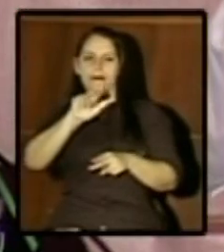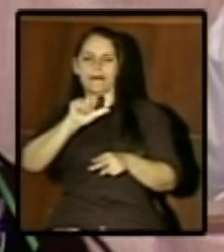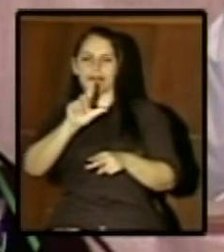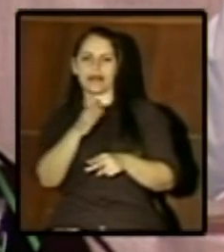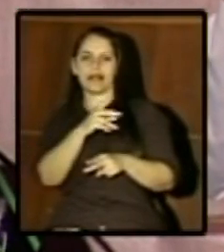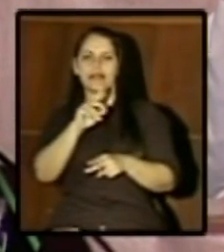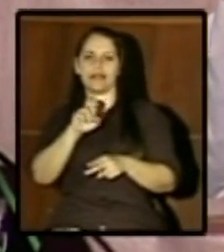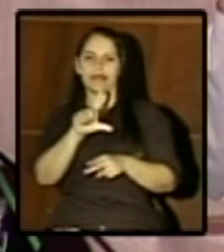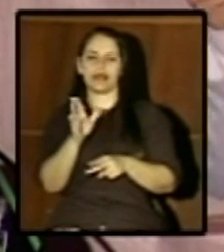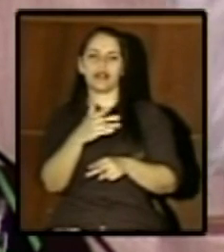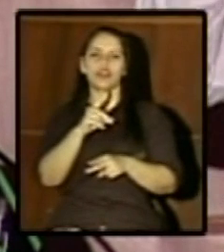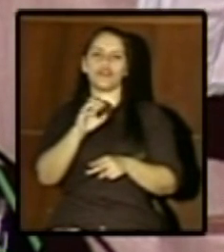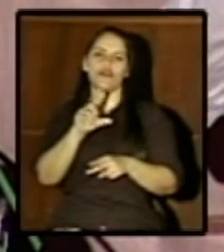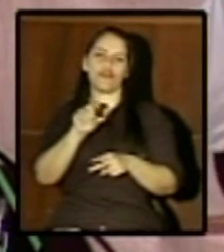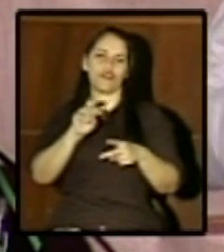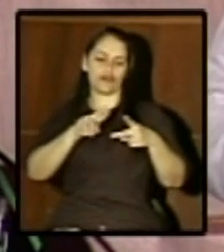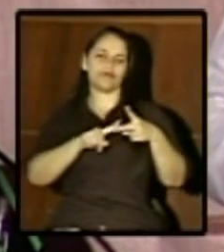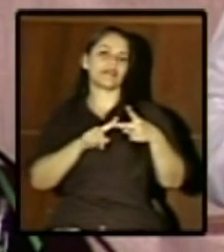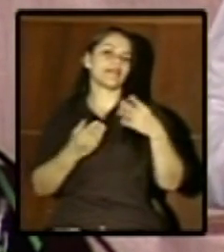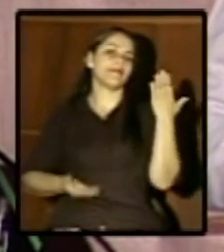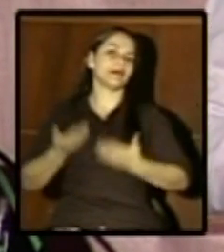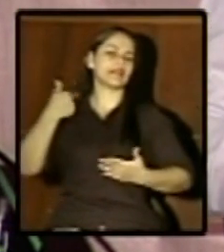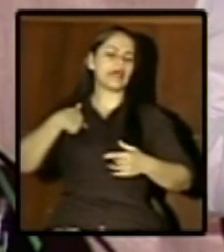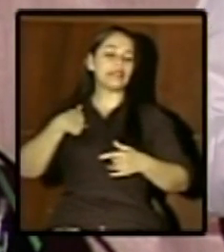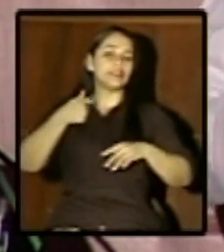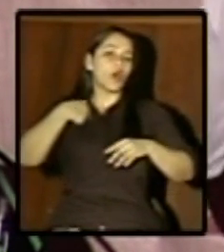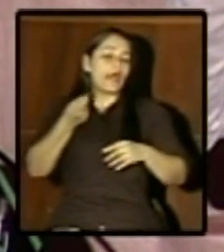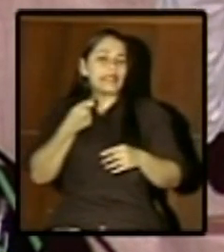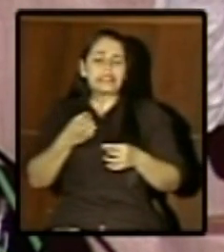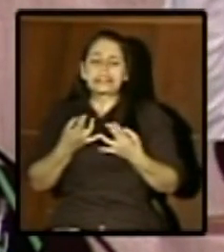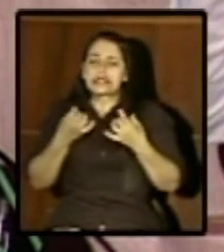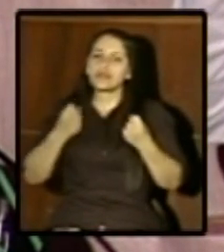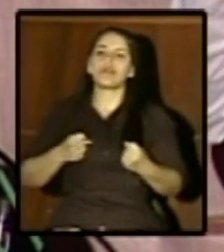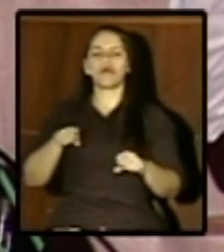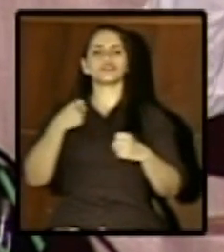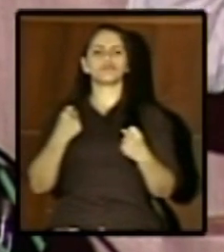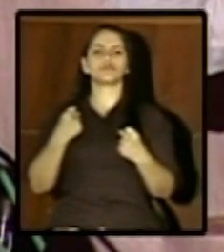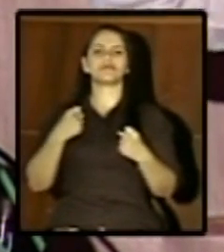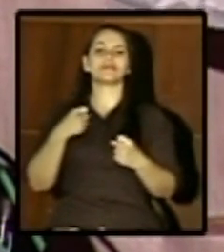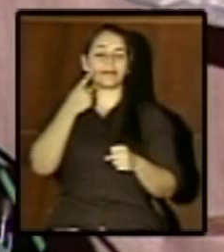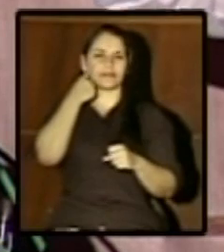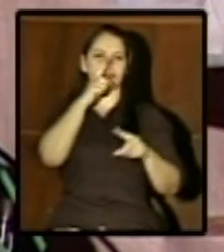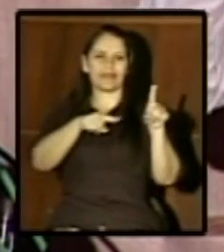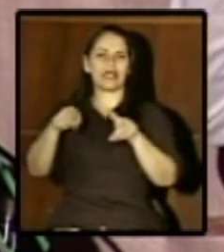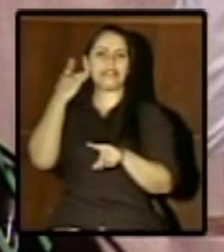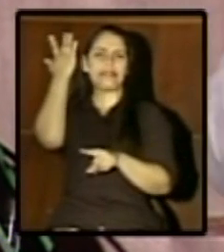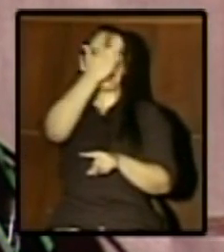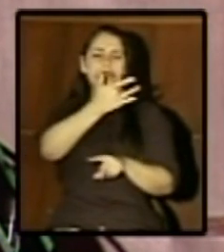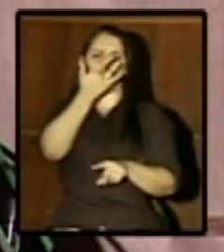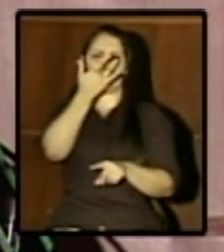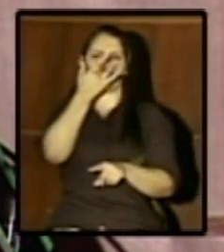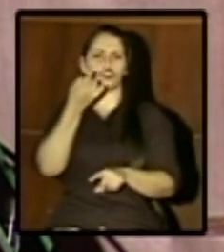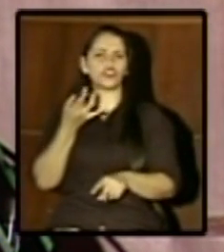igual y eso ya está demostrado. Y un detalle característico es que aunque las personas de raza negra tienen un umbral del